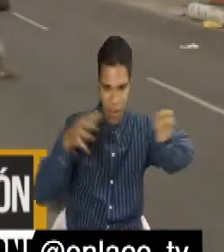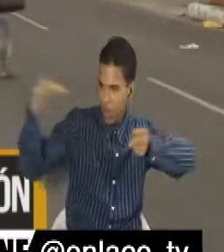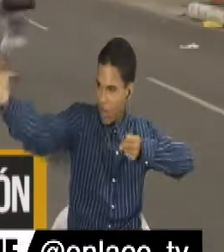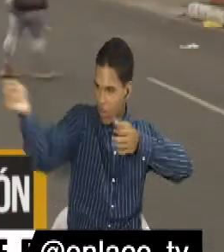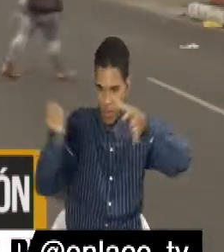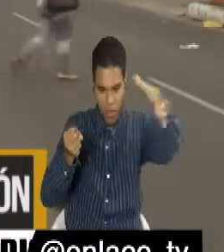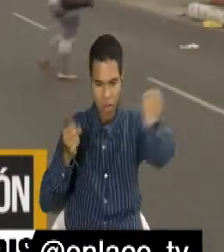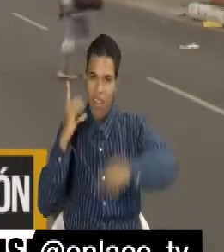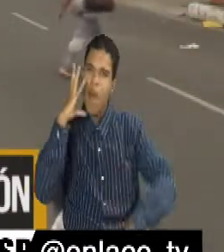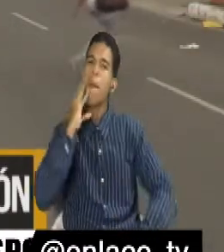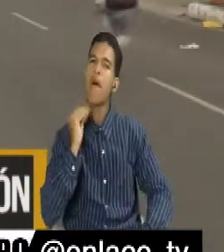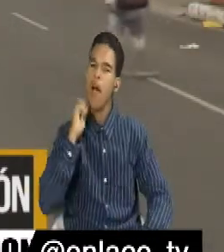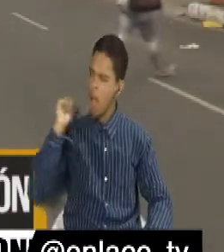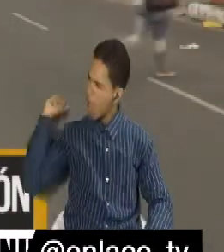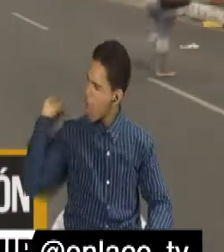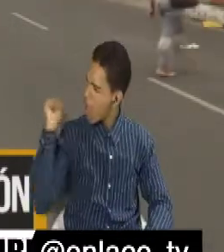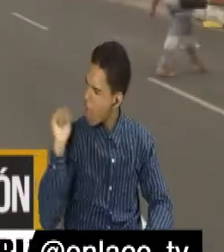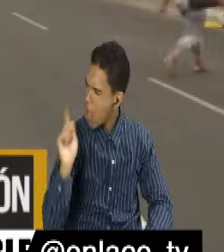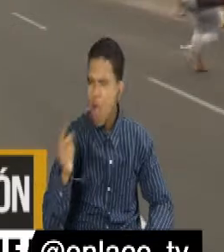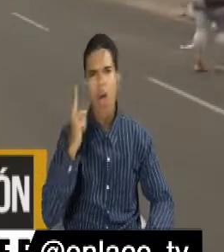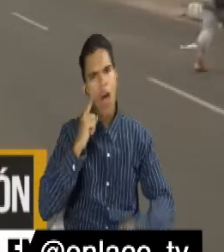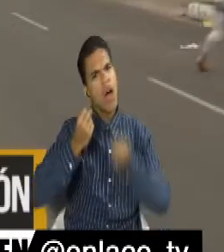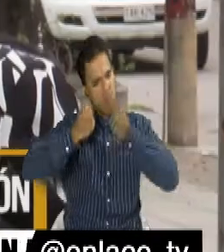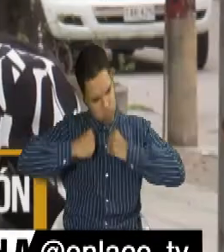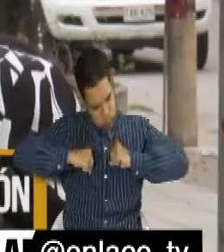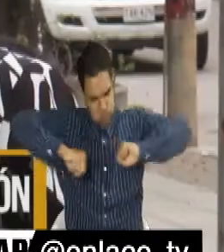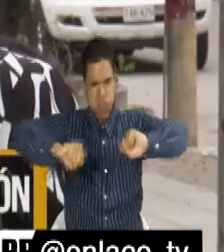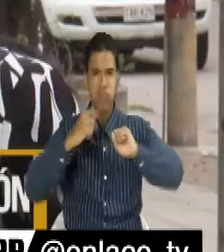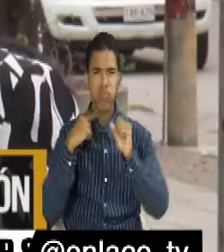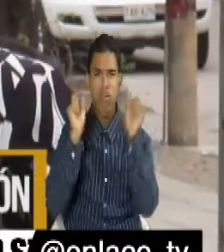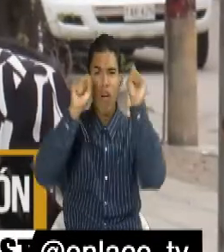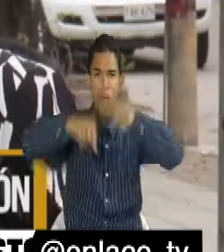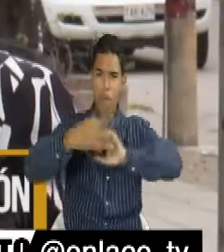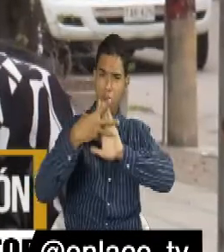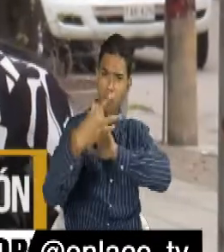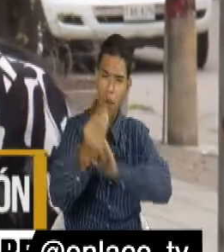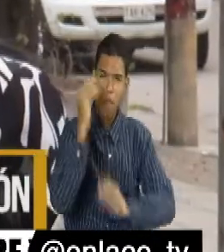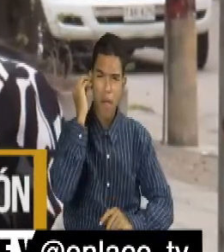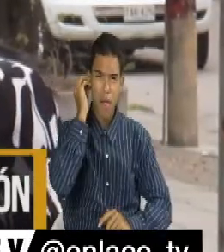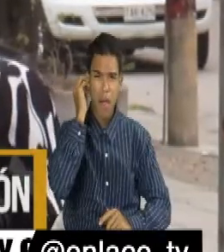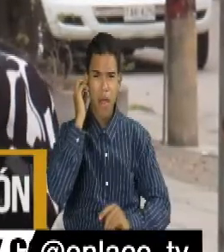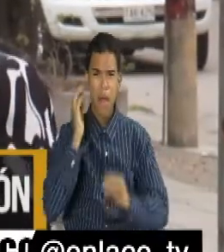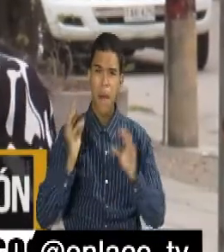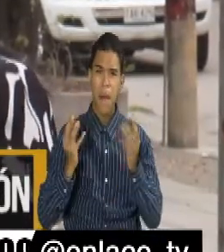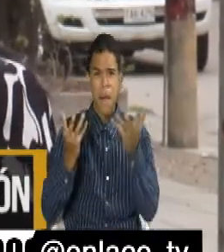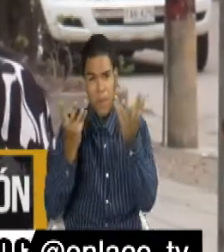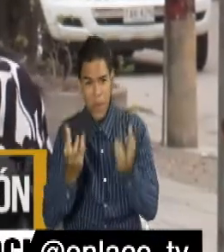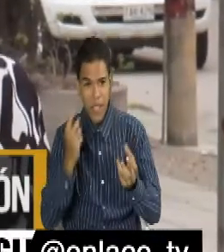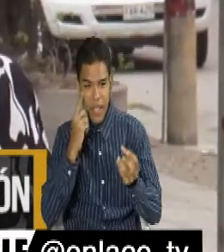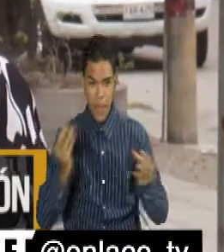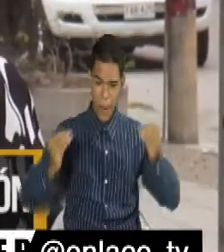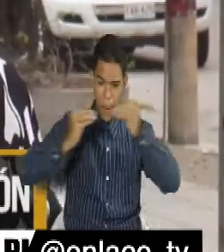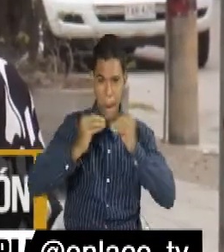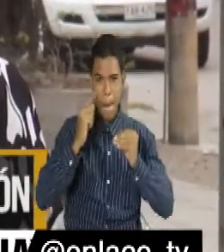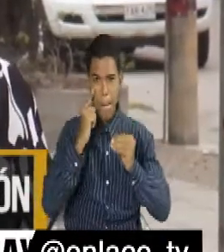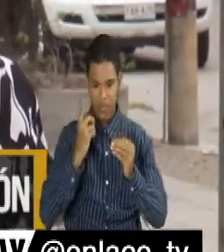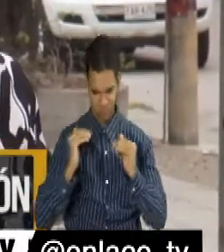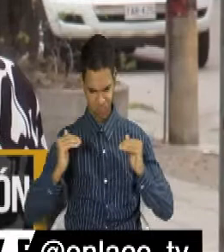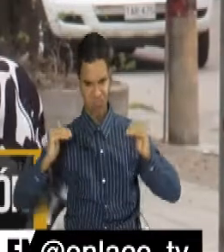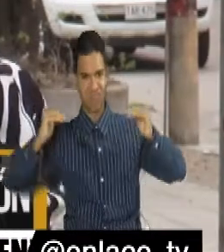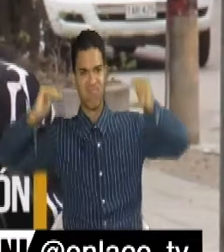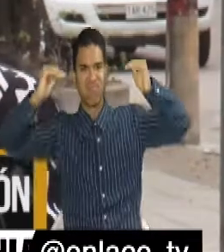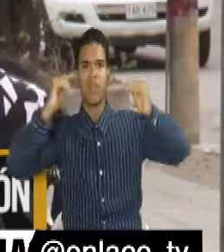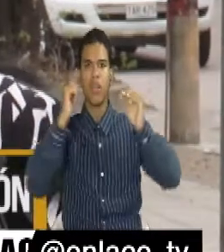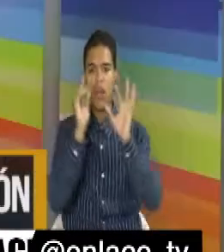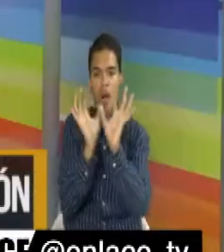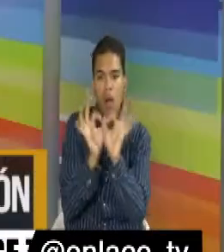éxito, de personas que han tenido la capacidad de lograr más allá de lo que querían soñar, solo porque vieron oportunidades, y